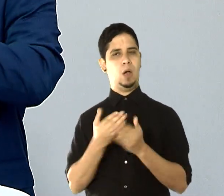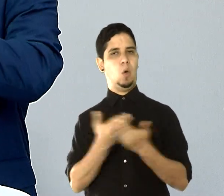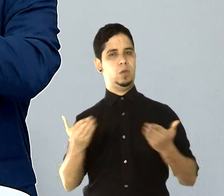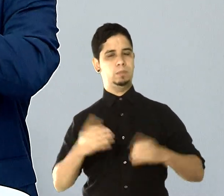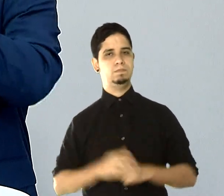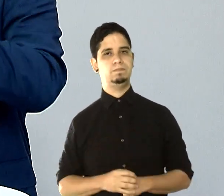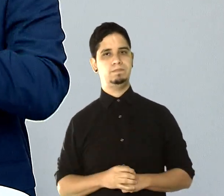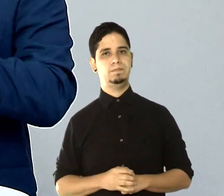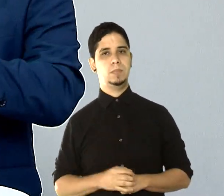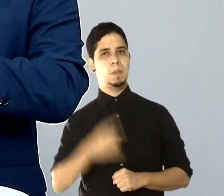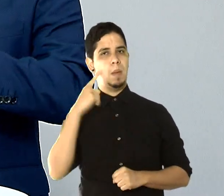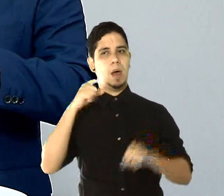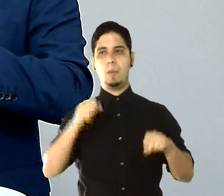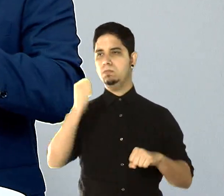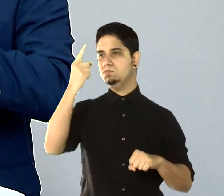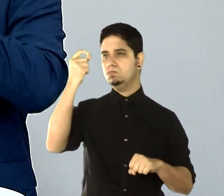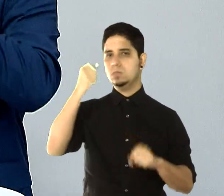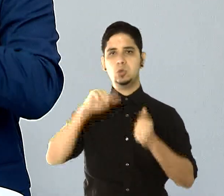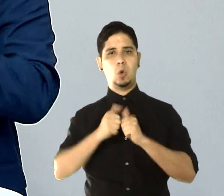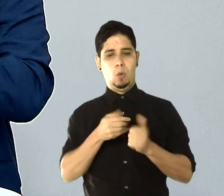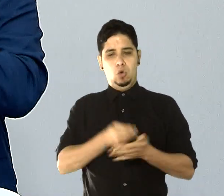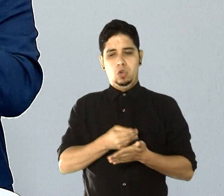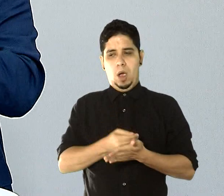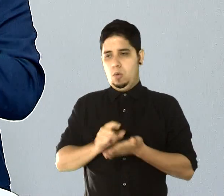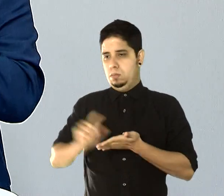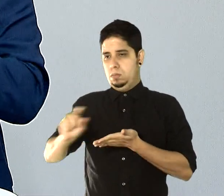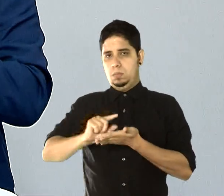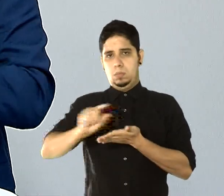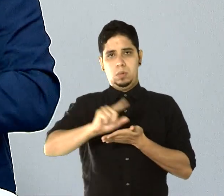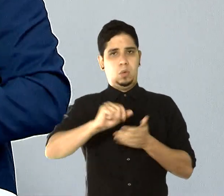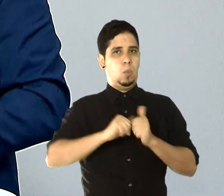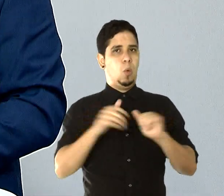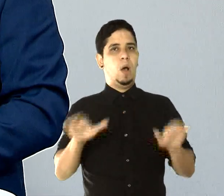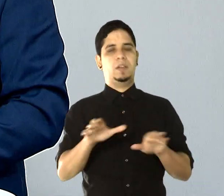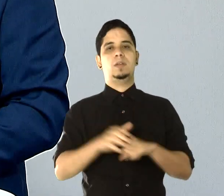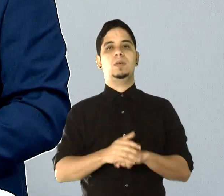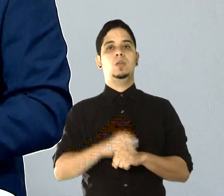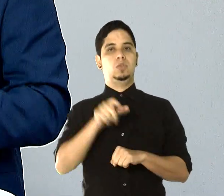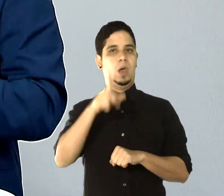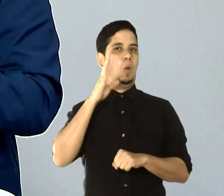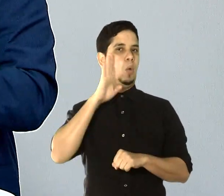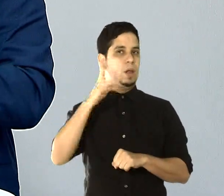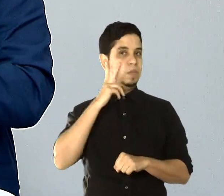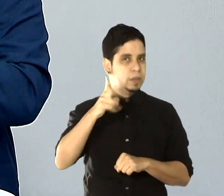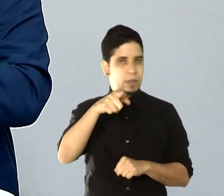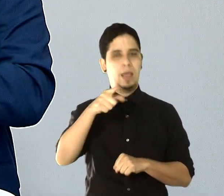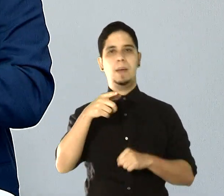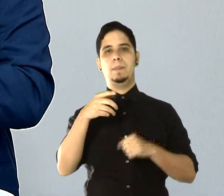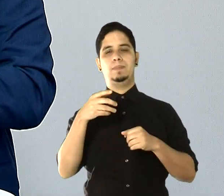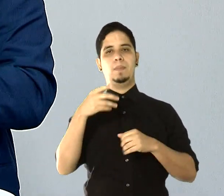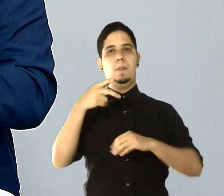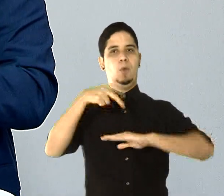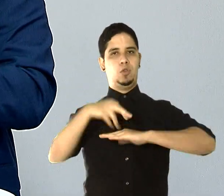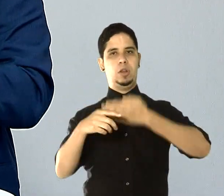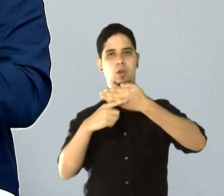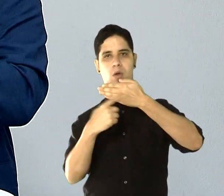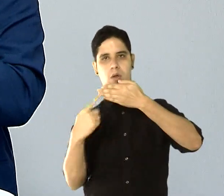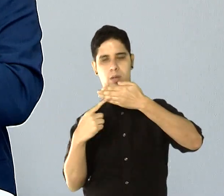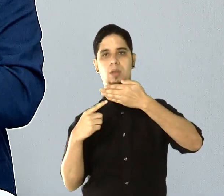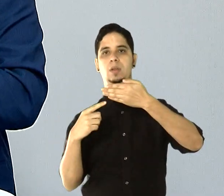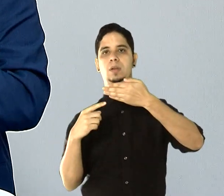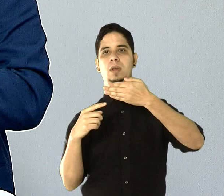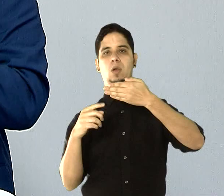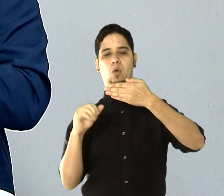poder entender cómo se distribuyen los proyectos. Van a ver un mapa de Puerto Rico en desde